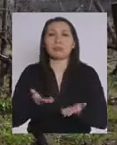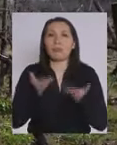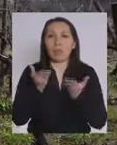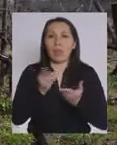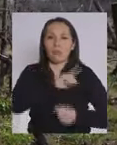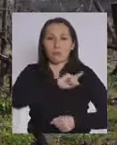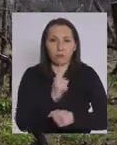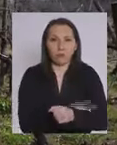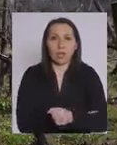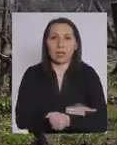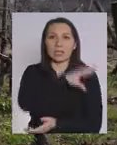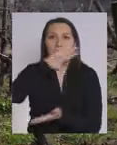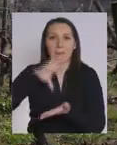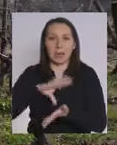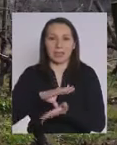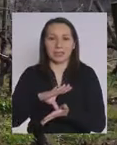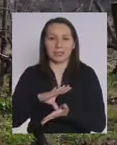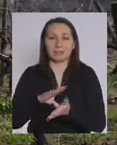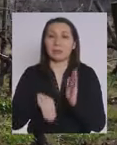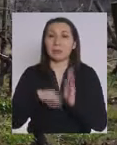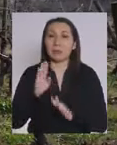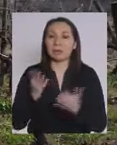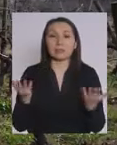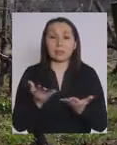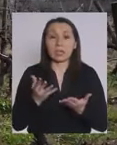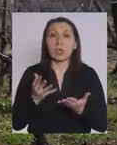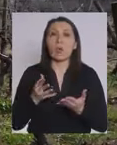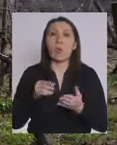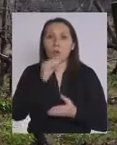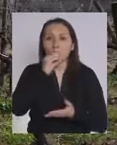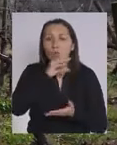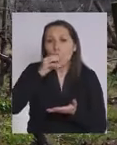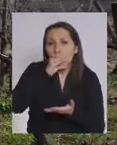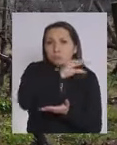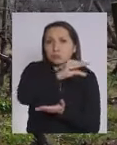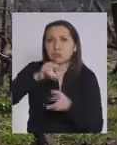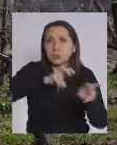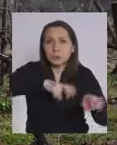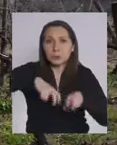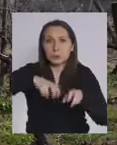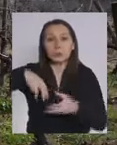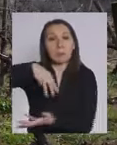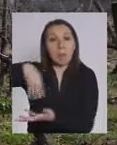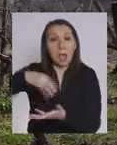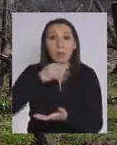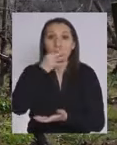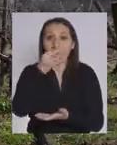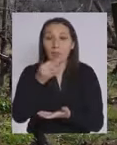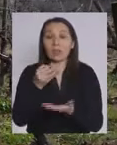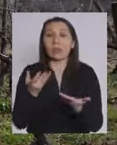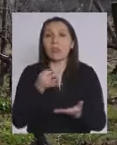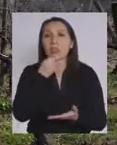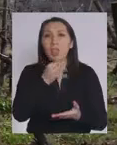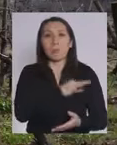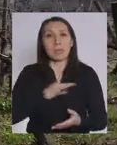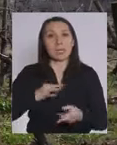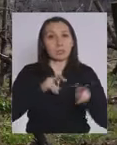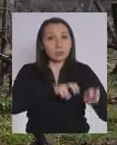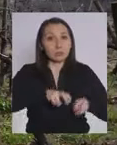la fuerza a nuestro país y sobre todo esta región agrícola del mar que como ha dicho el ministro de agricultura ha